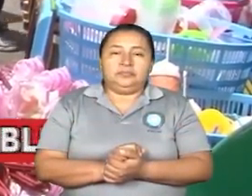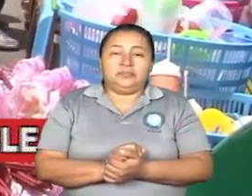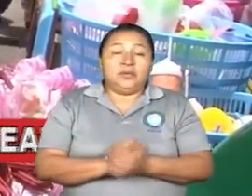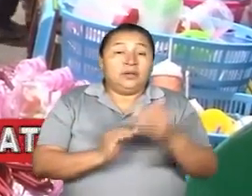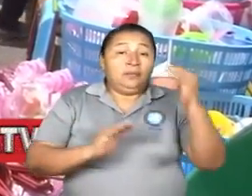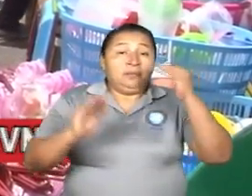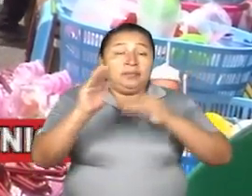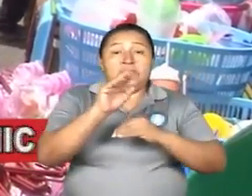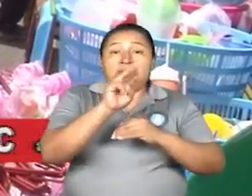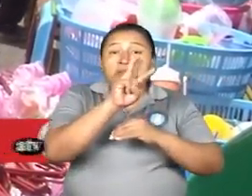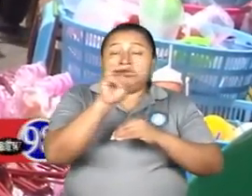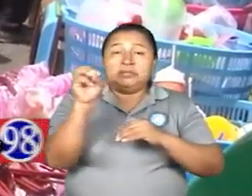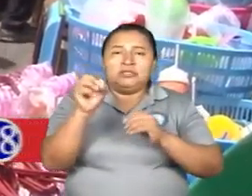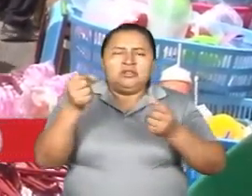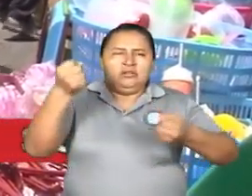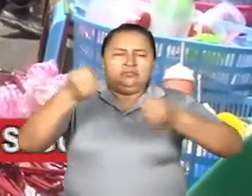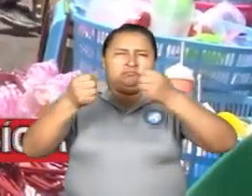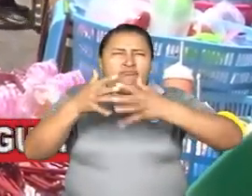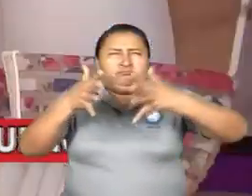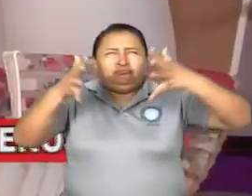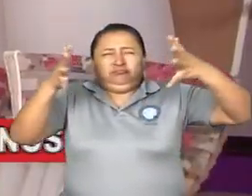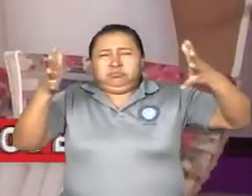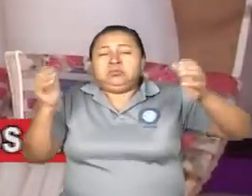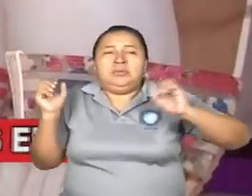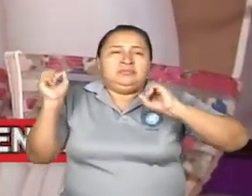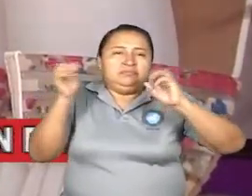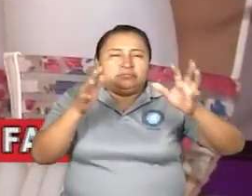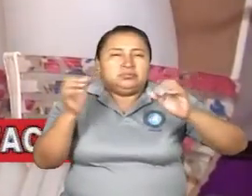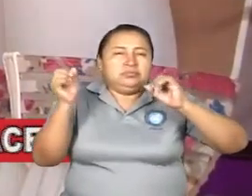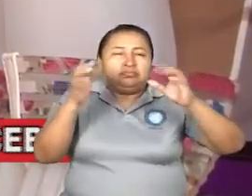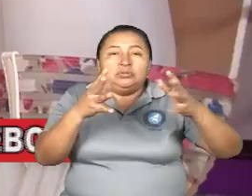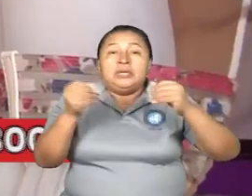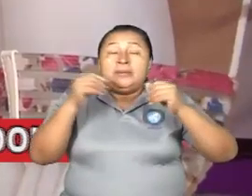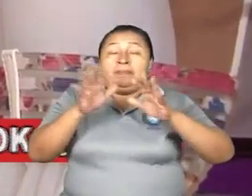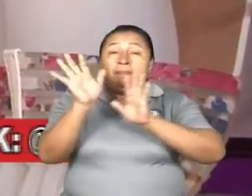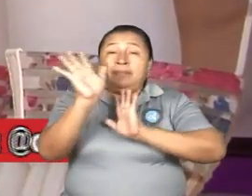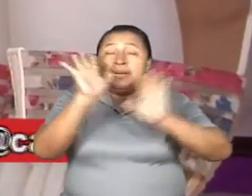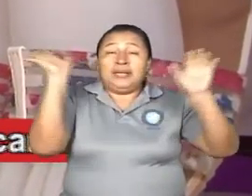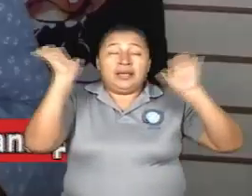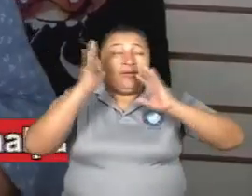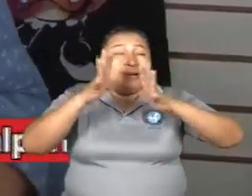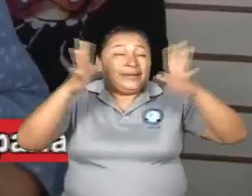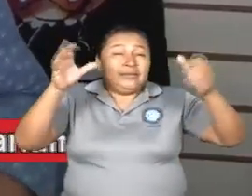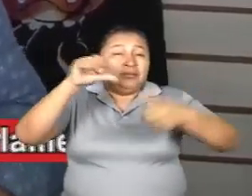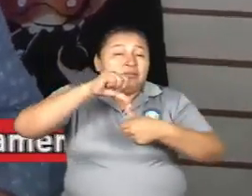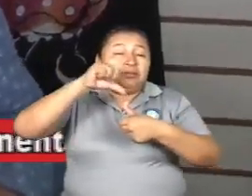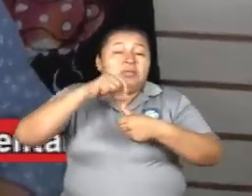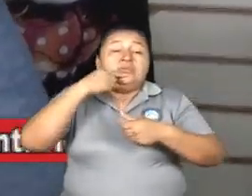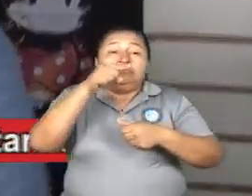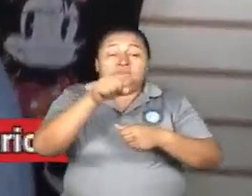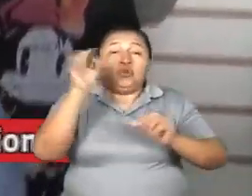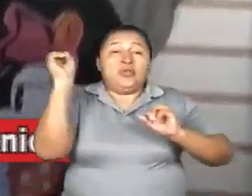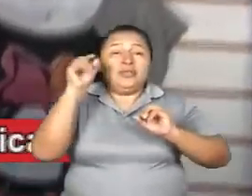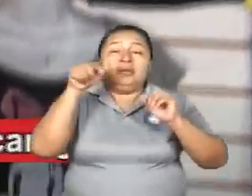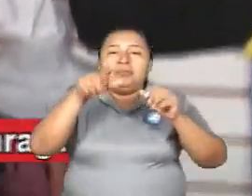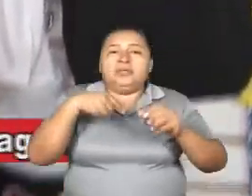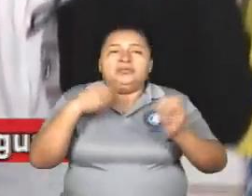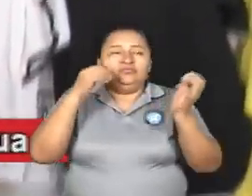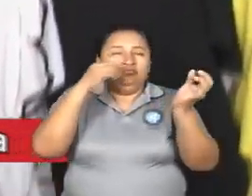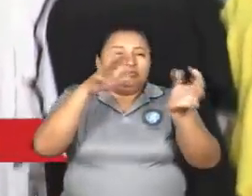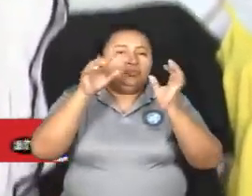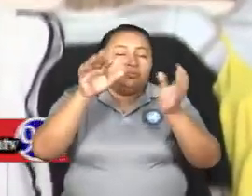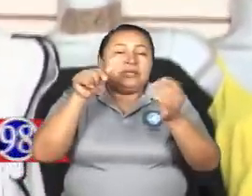Más de 300 camiones han entrado con mercadería al mercado más grande de Centroamérica, el mercado oriental, para abastecer de productos a